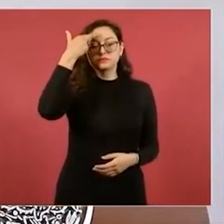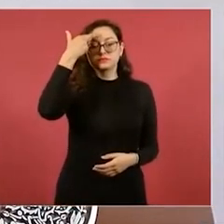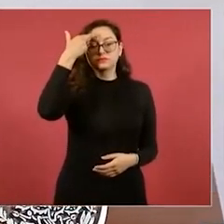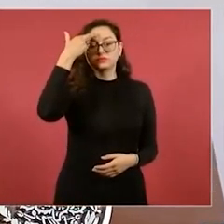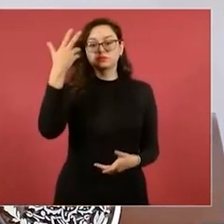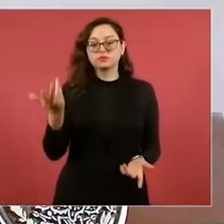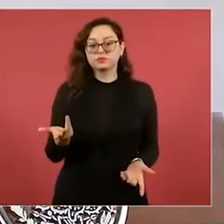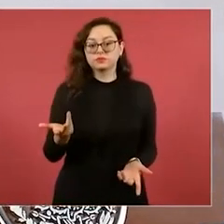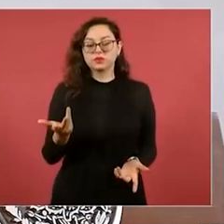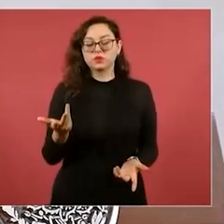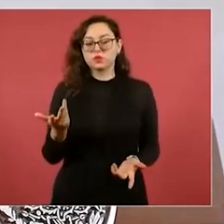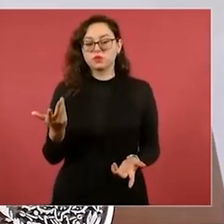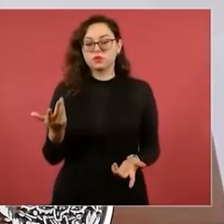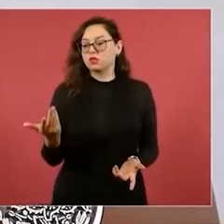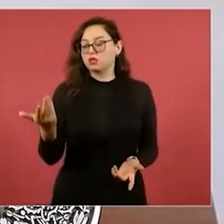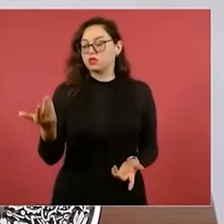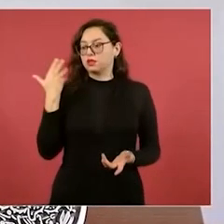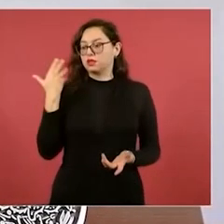la Comisión Federal de Electricidad